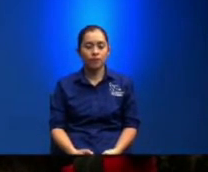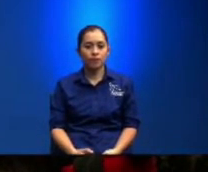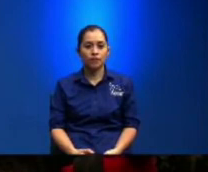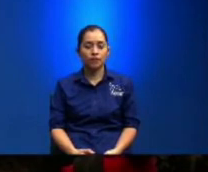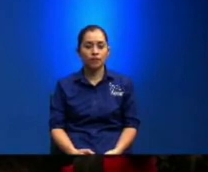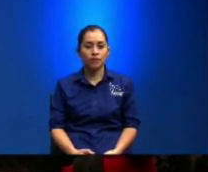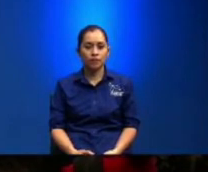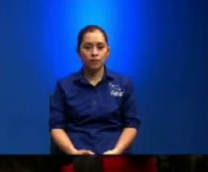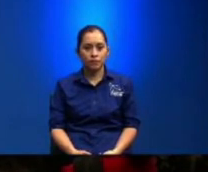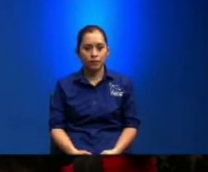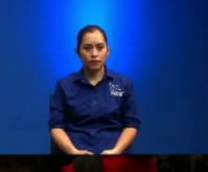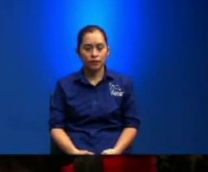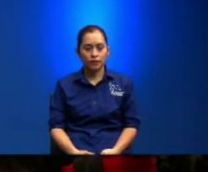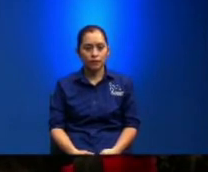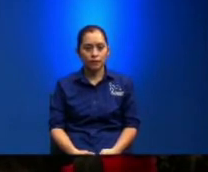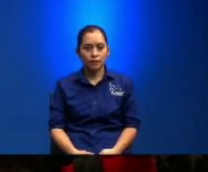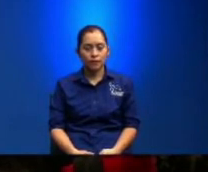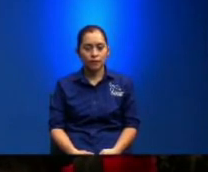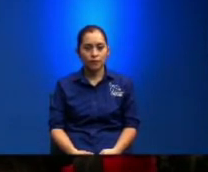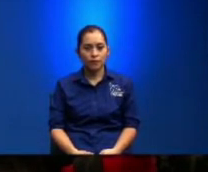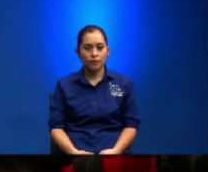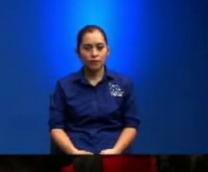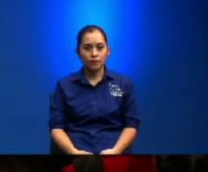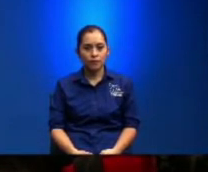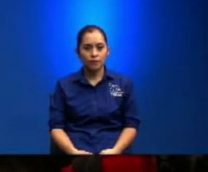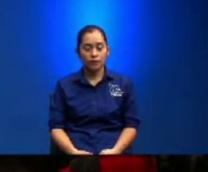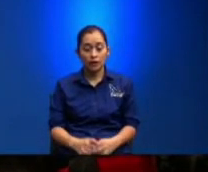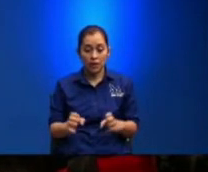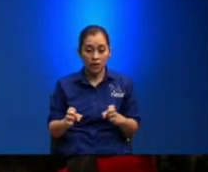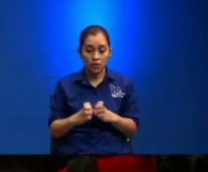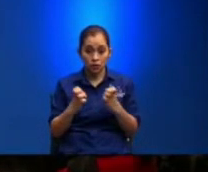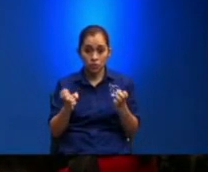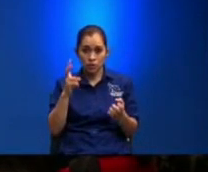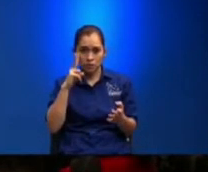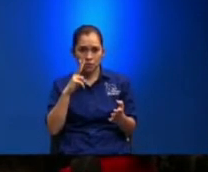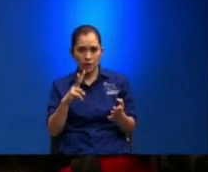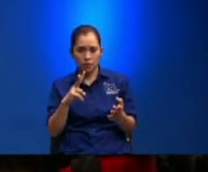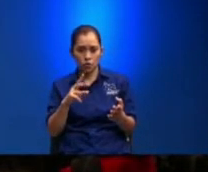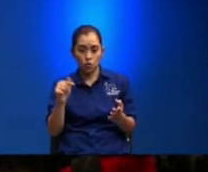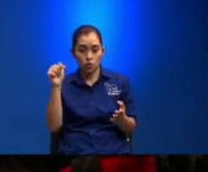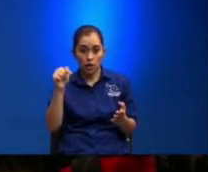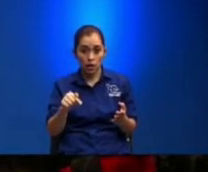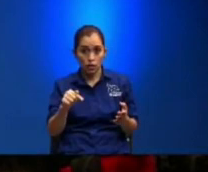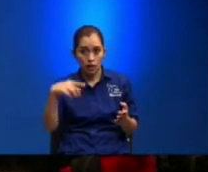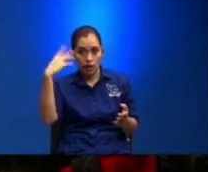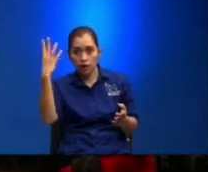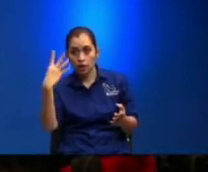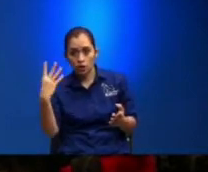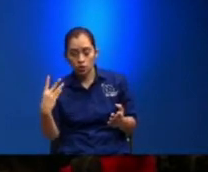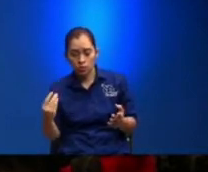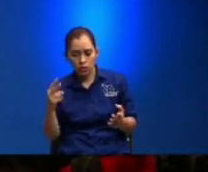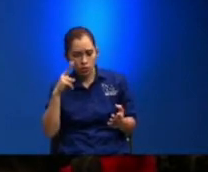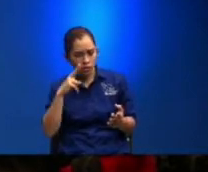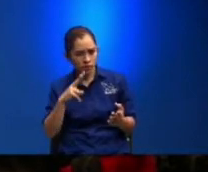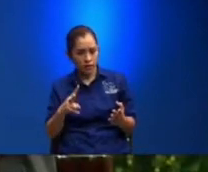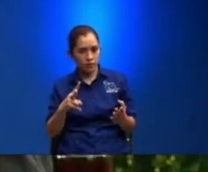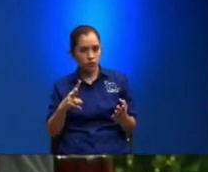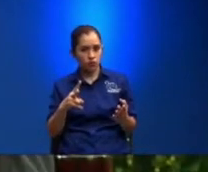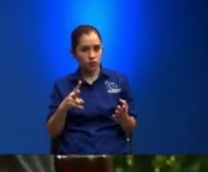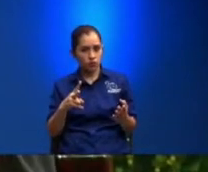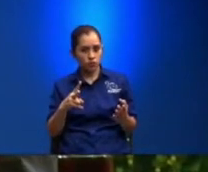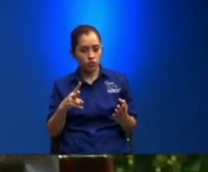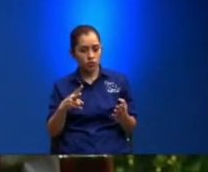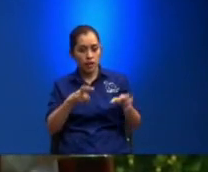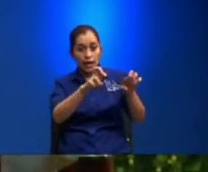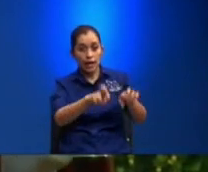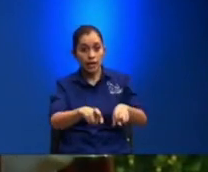él y entonces ahora apliquemos a lo espiritual salieron de ur de los caldeos pero